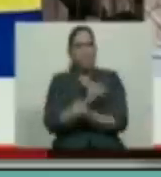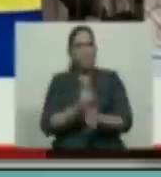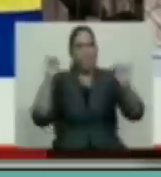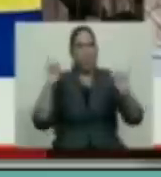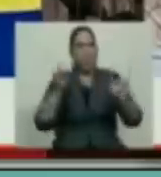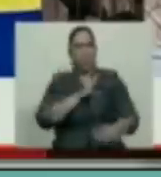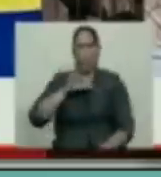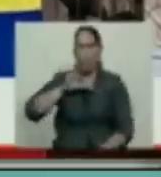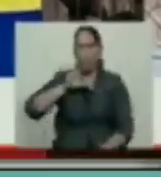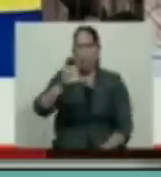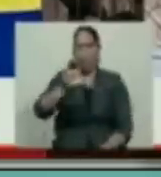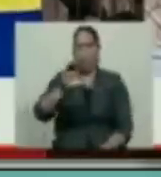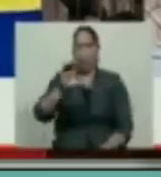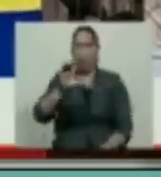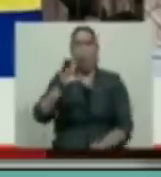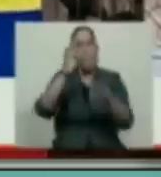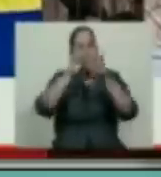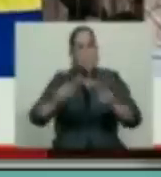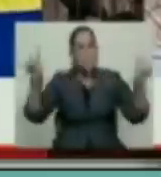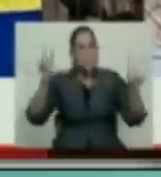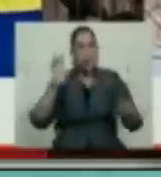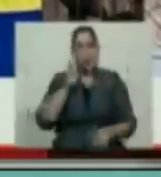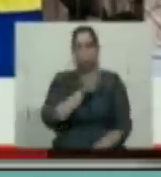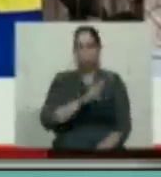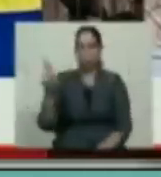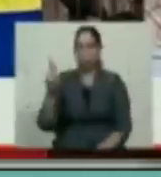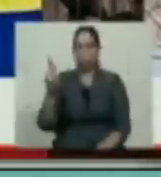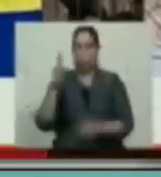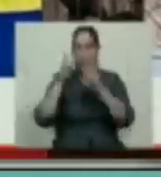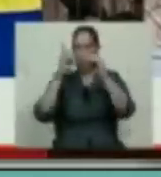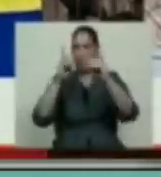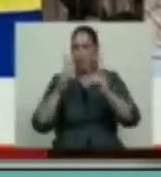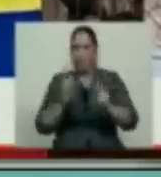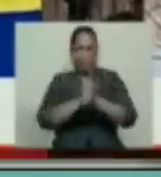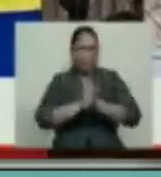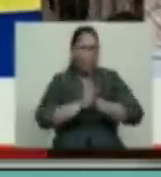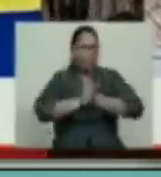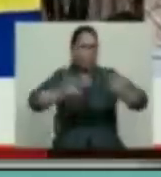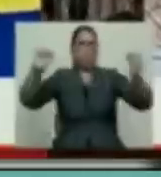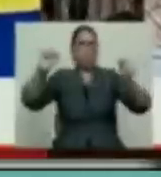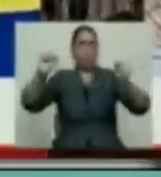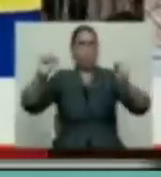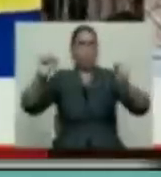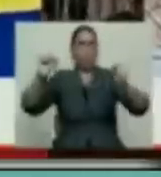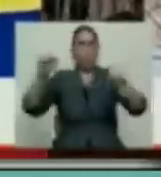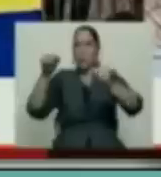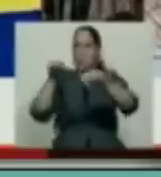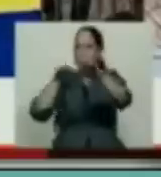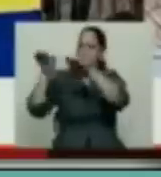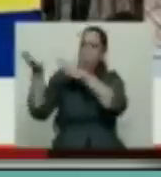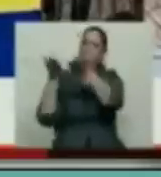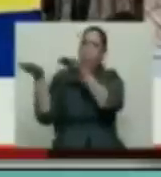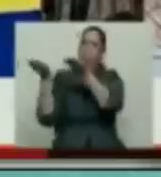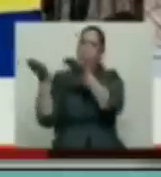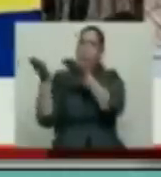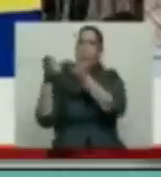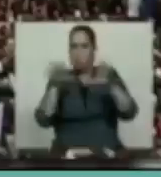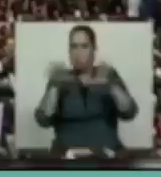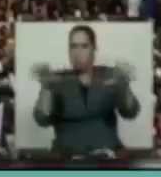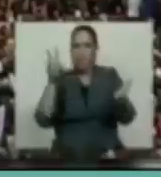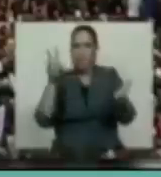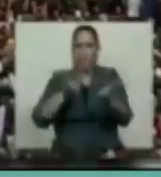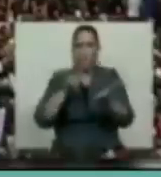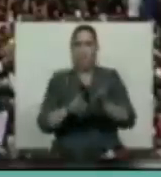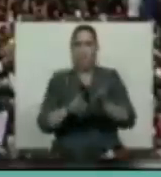le alimenta ese relato chavista. Y Trump, a su vez, también necesita construir sus enemigos. ¿No por una cuestión de relato o